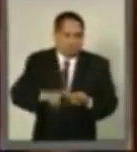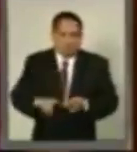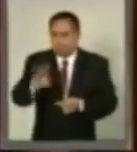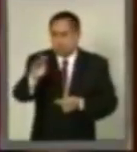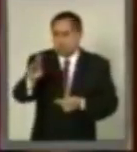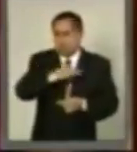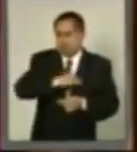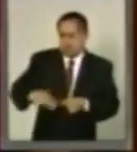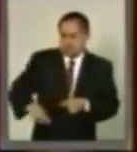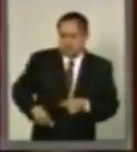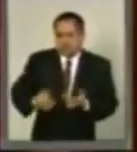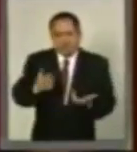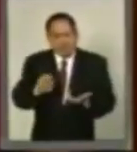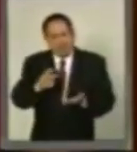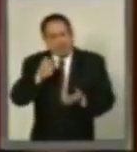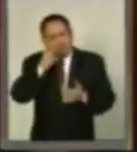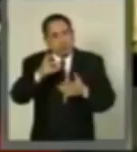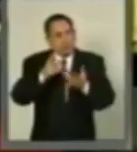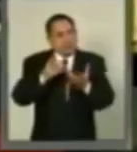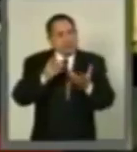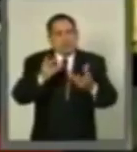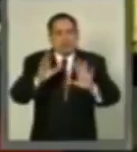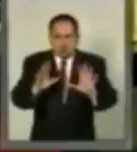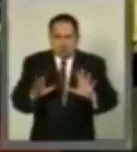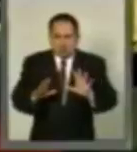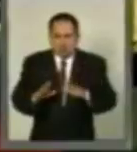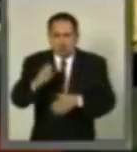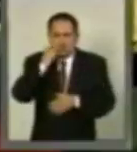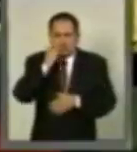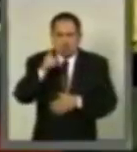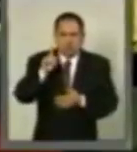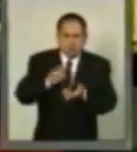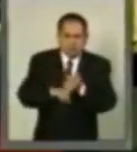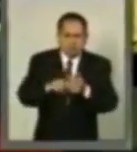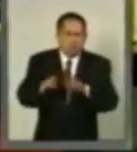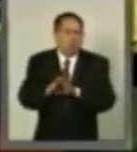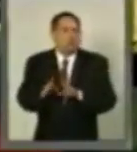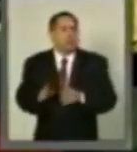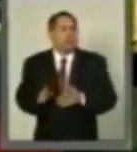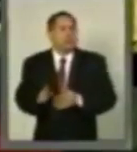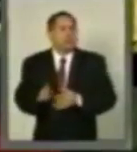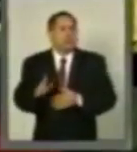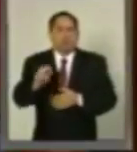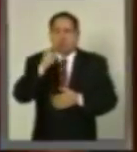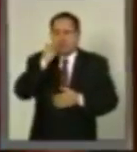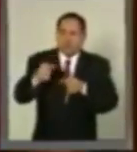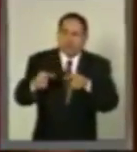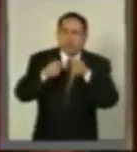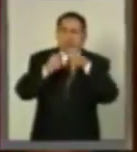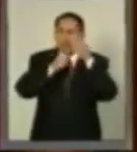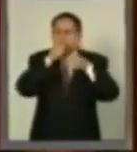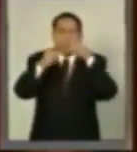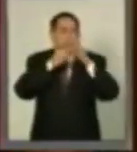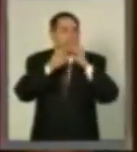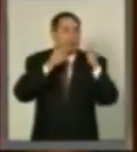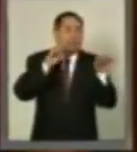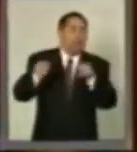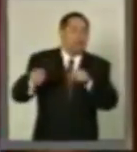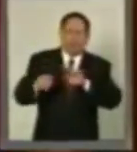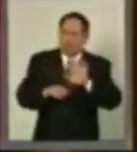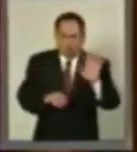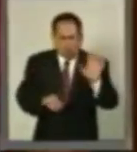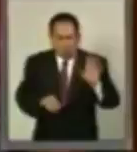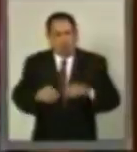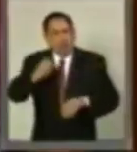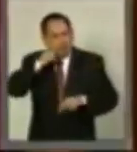pero no queremos llegar hasta ese momento. Y no queremos que se entre en el proceso o conflicto mediático, sino la acción contundente